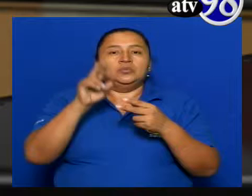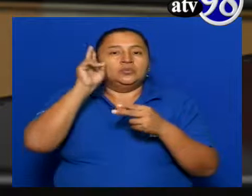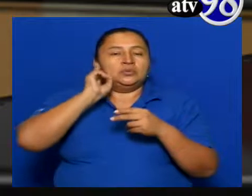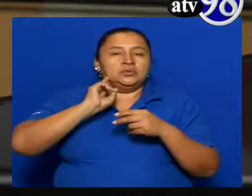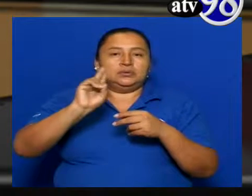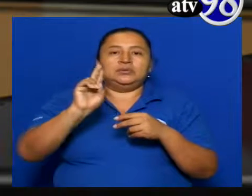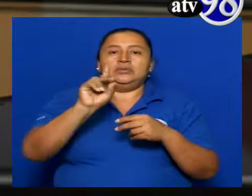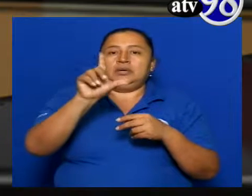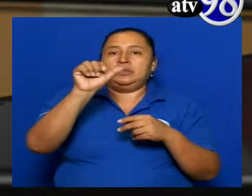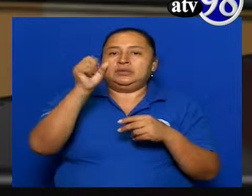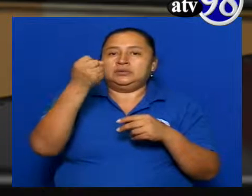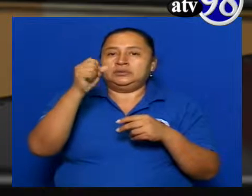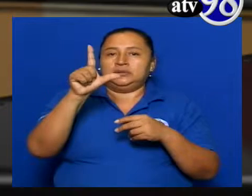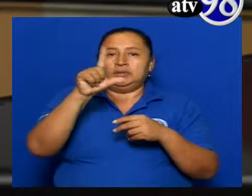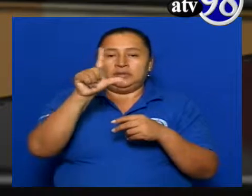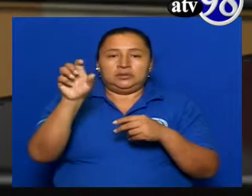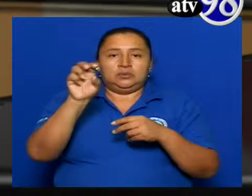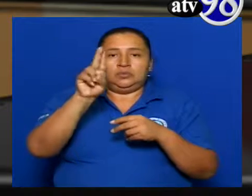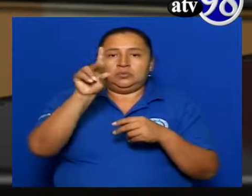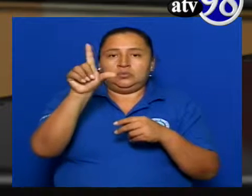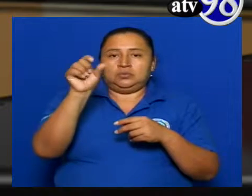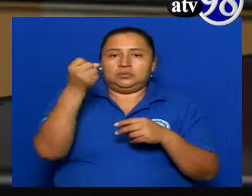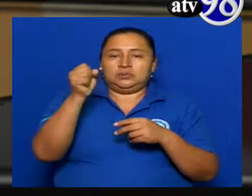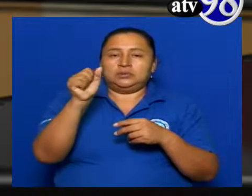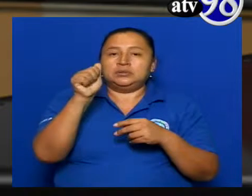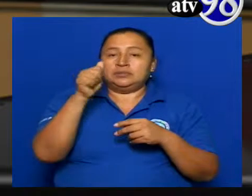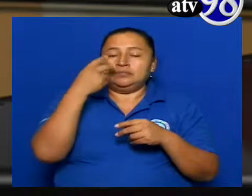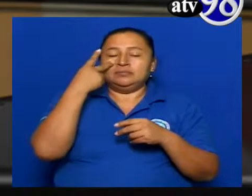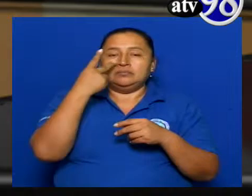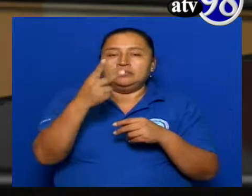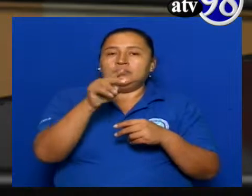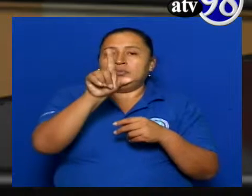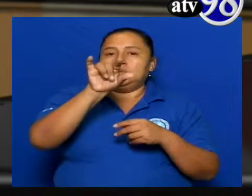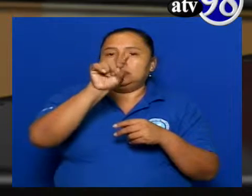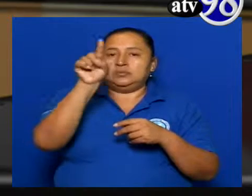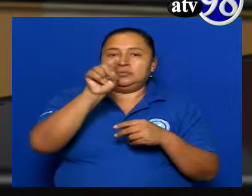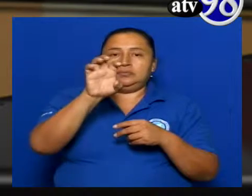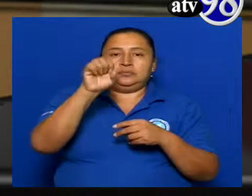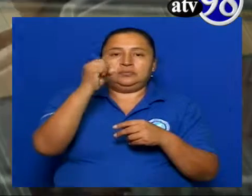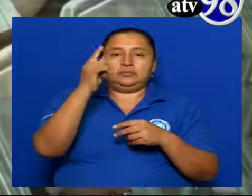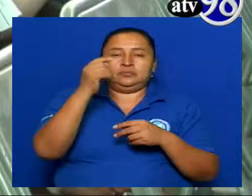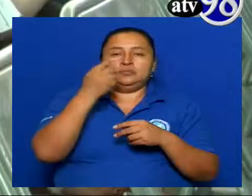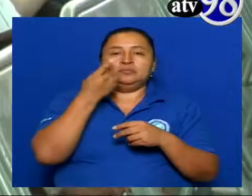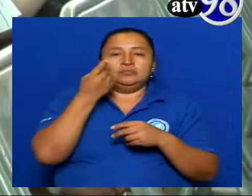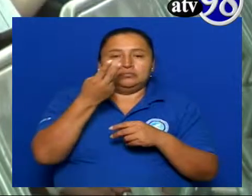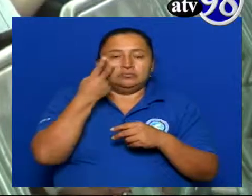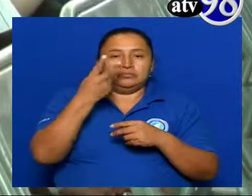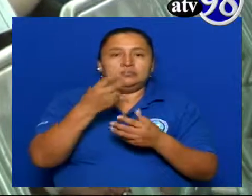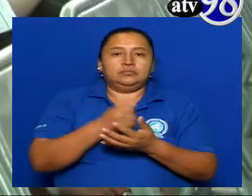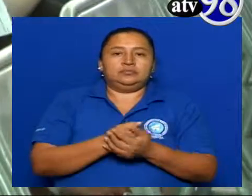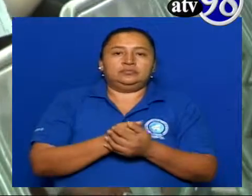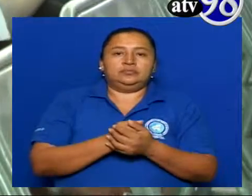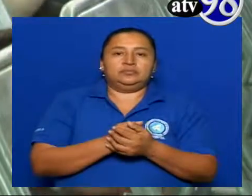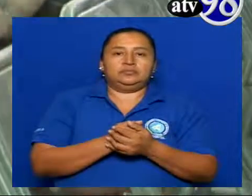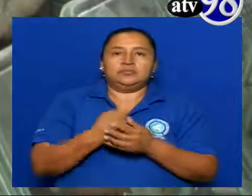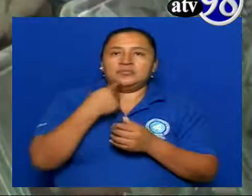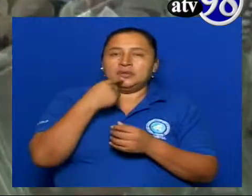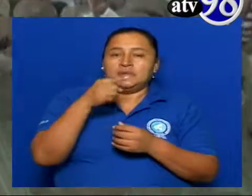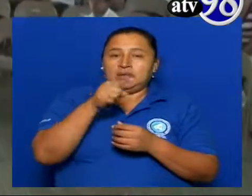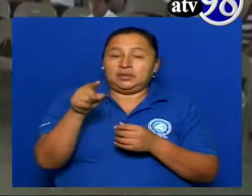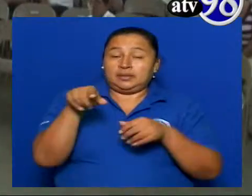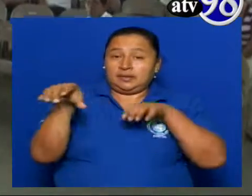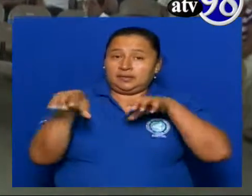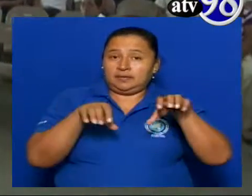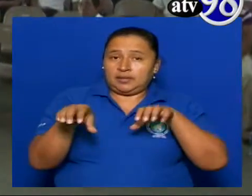La Salle ULSA. Liz Escoto nos preparó un reporte completo. Aprobar una ley, ellos tienen que analizar. El